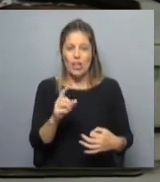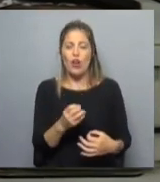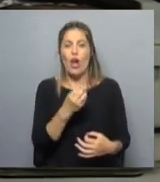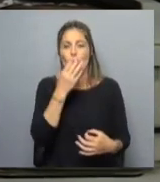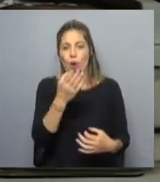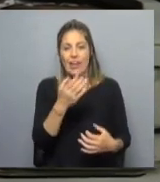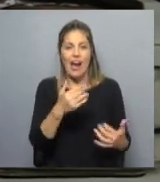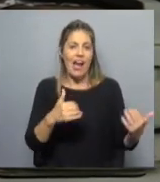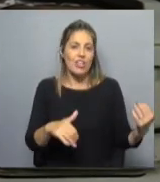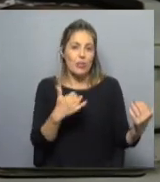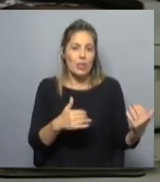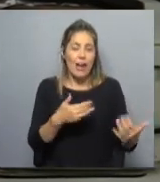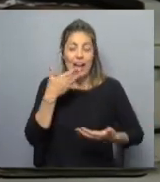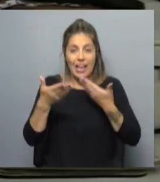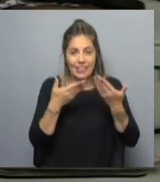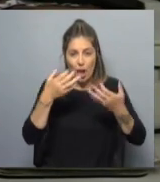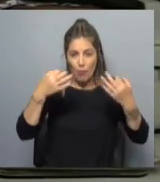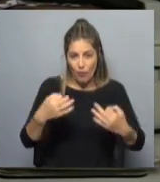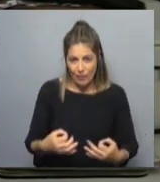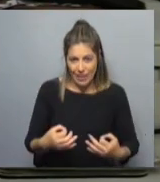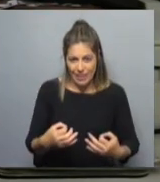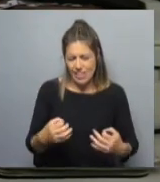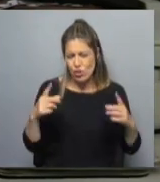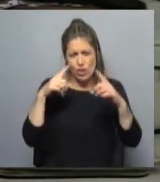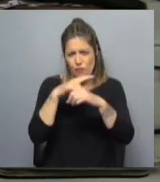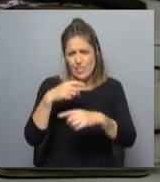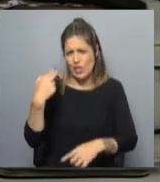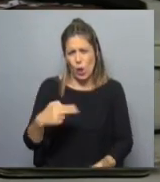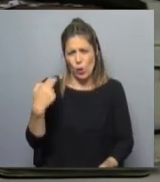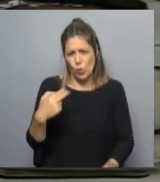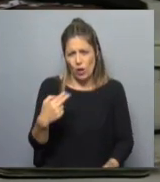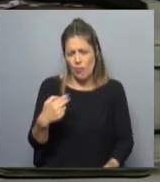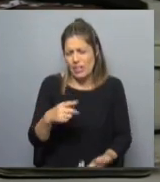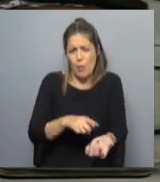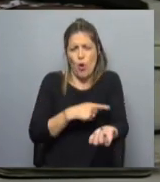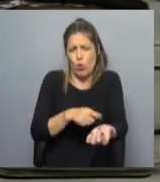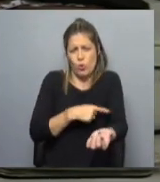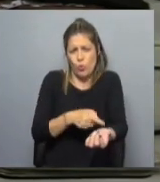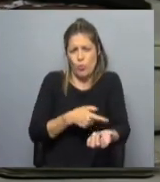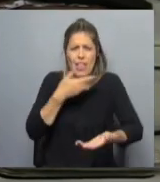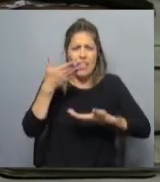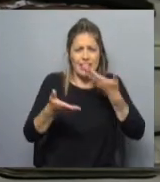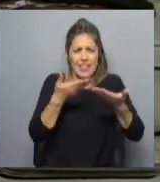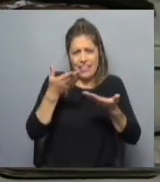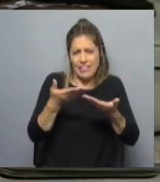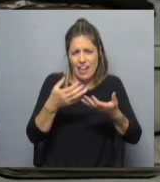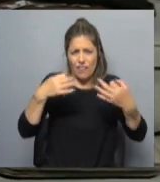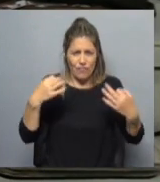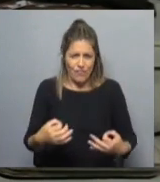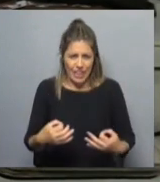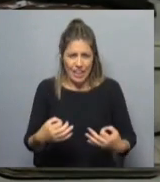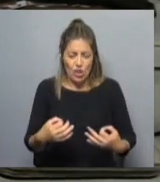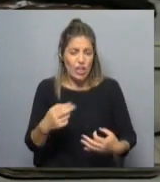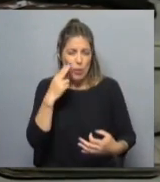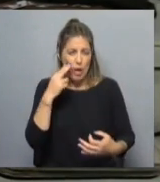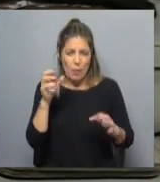buenas instrumentistas. Cantábamos muy bien, eso no nos costó nunca, porque teníamos mucha costumbre de cantar en coros, entonces afinábamos perfecto, no teníamos problema de